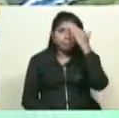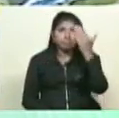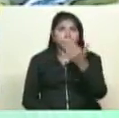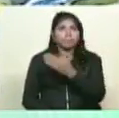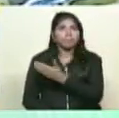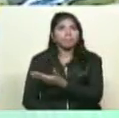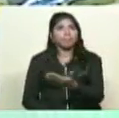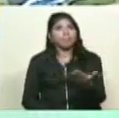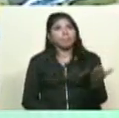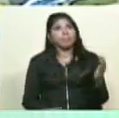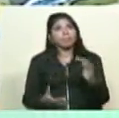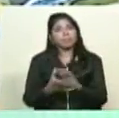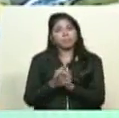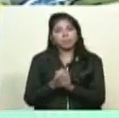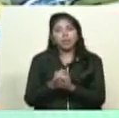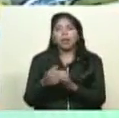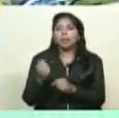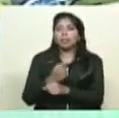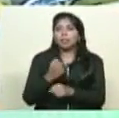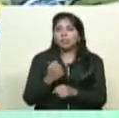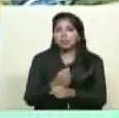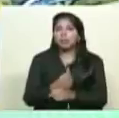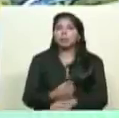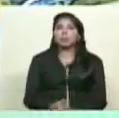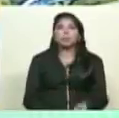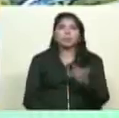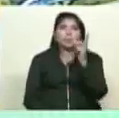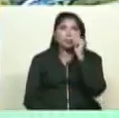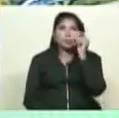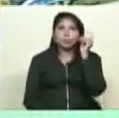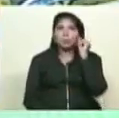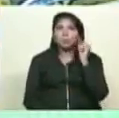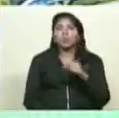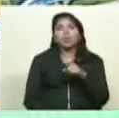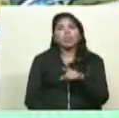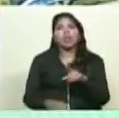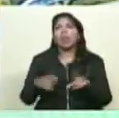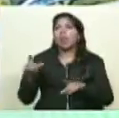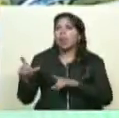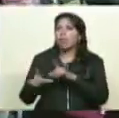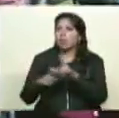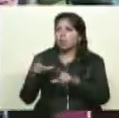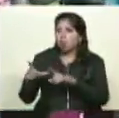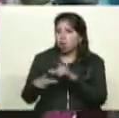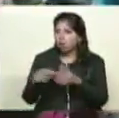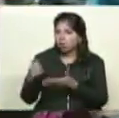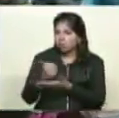compatriotas, trabajadores y trabajadoras. Este laboratorio Valmorca